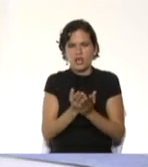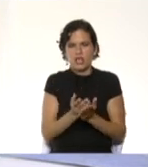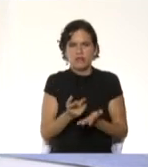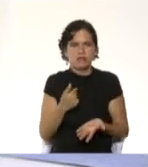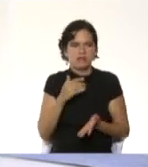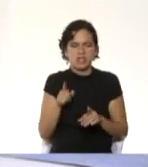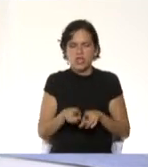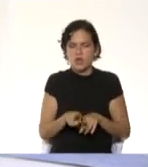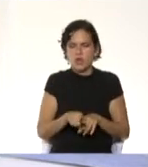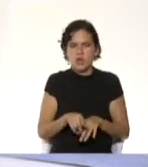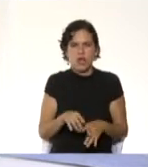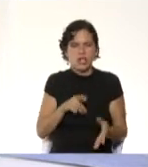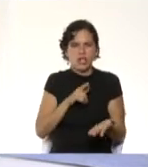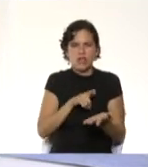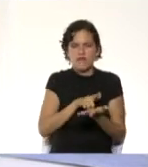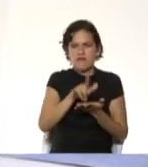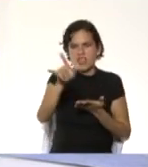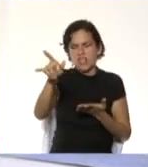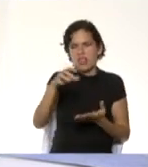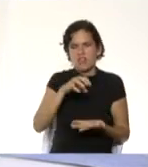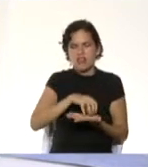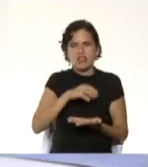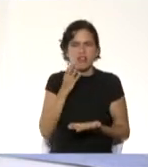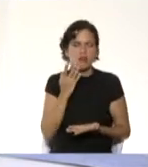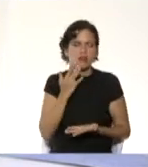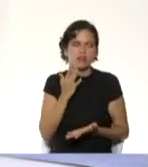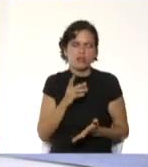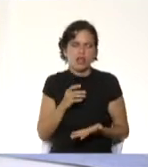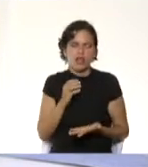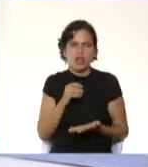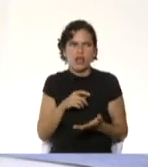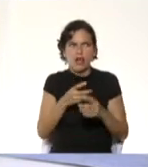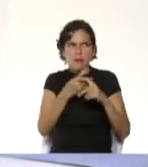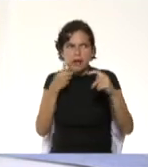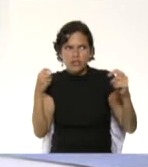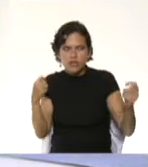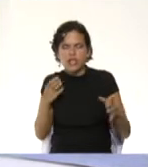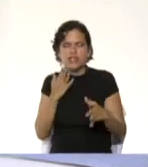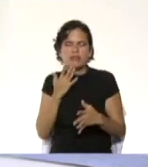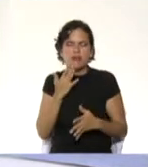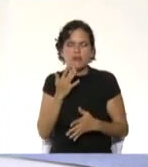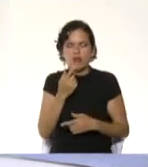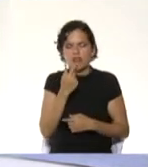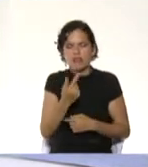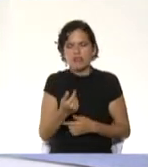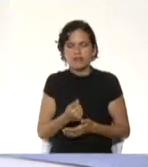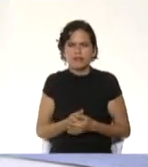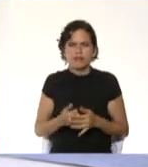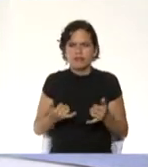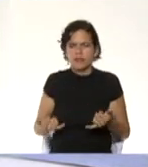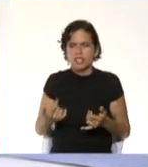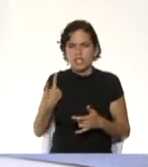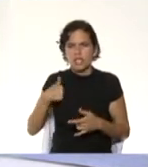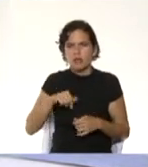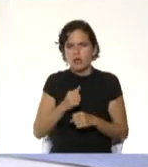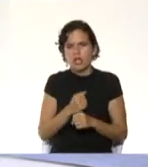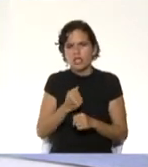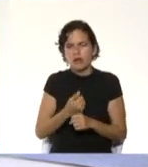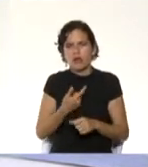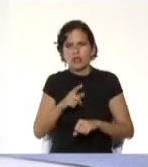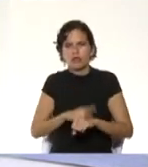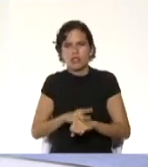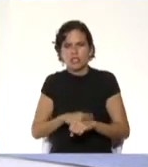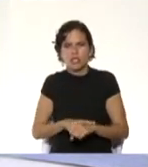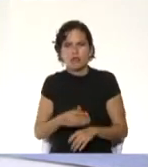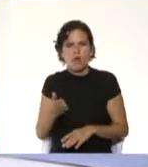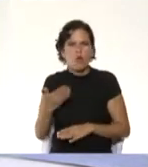en ese año escolar. Así como el viaje del estado Amazonas, ese ejemplo que di. ¿Qué se